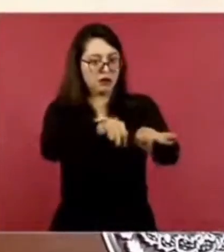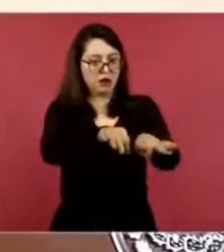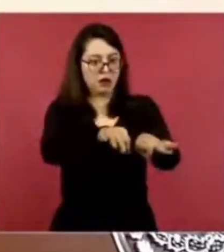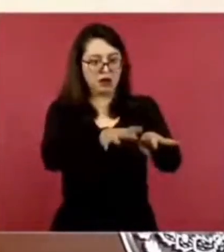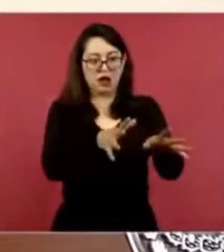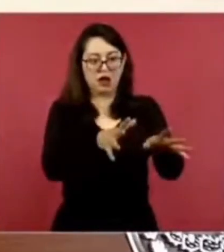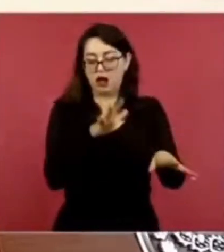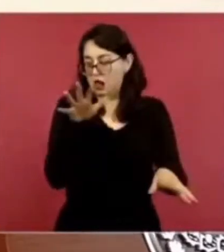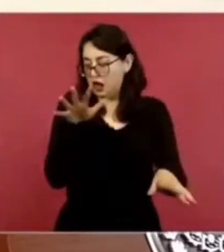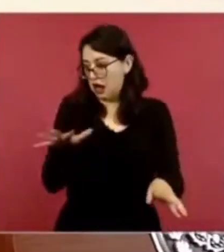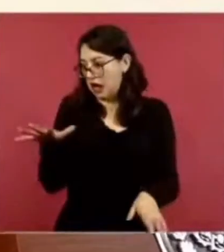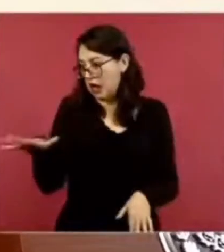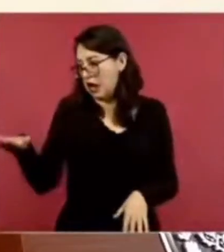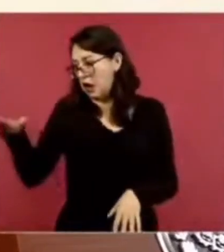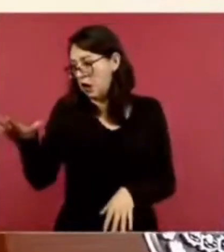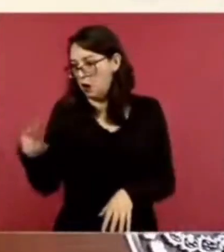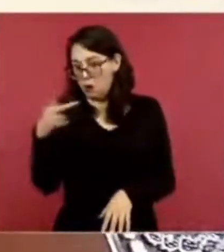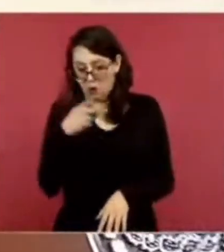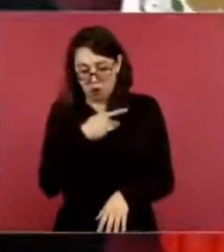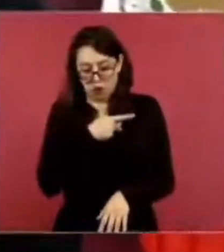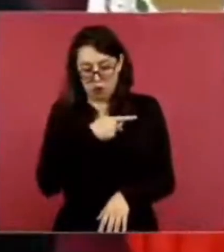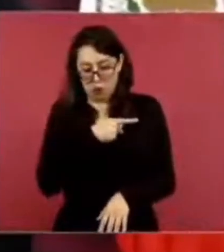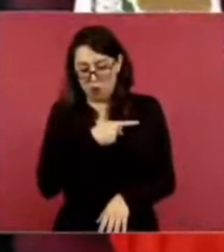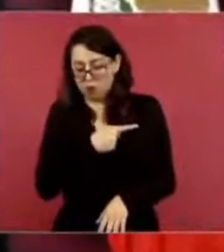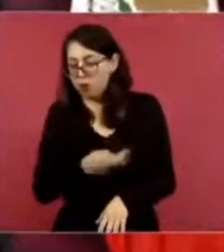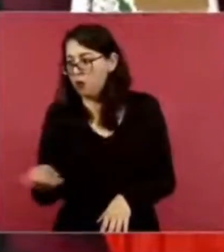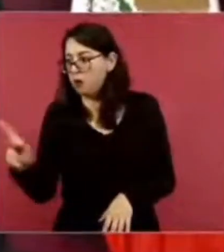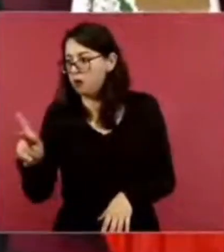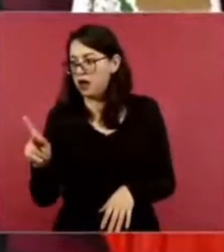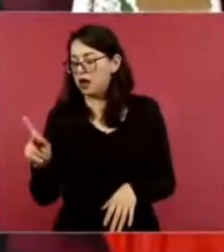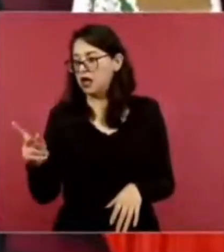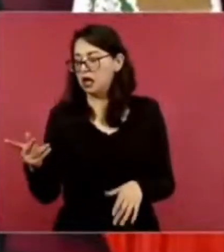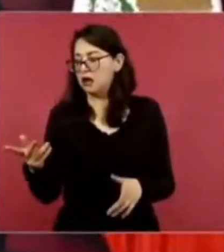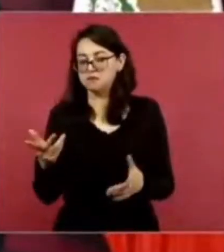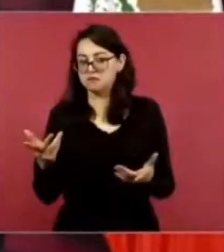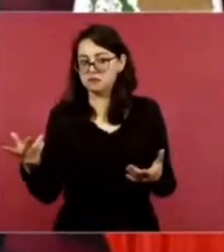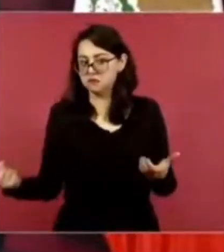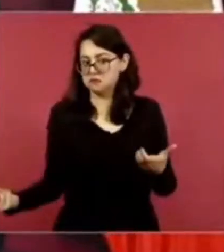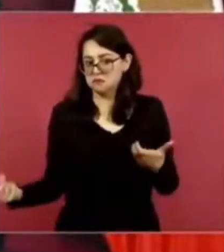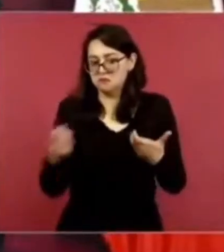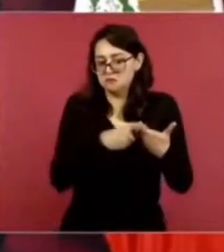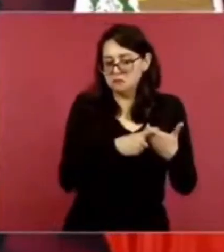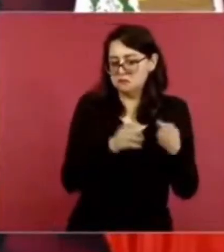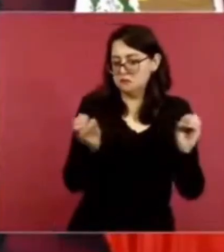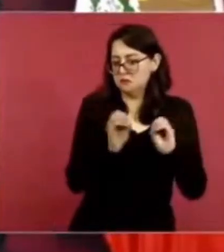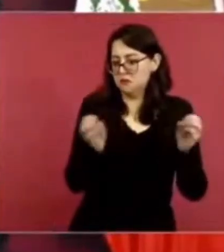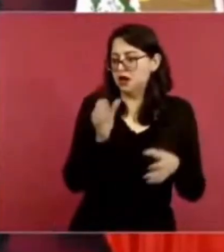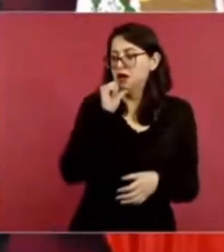sus actividades para el autoconsumo, para la sobrevivencia,